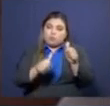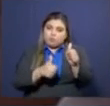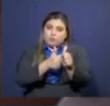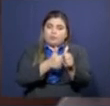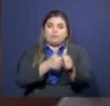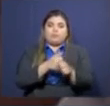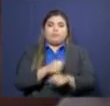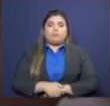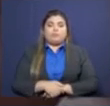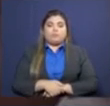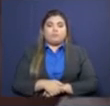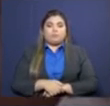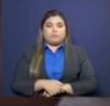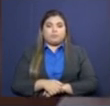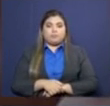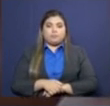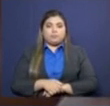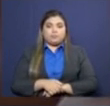y suplentes.